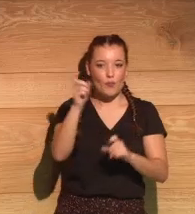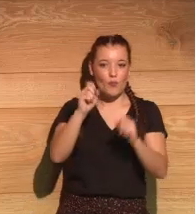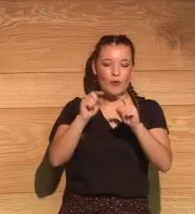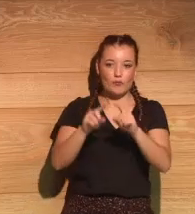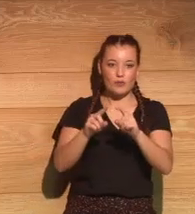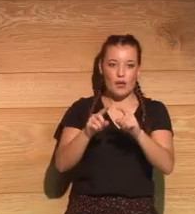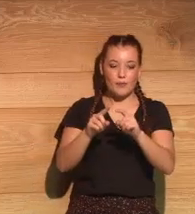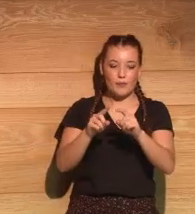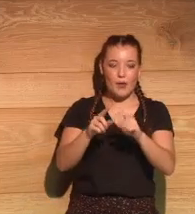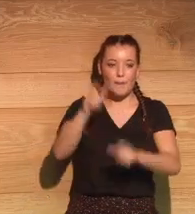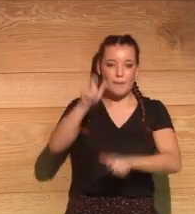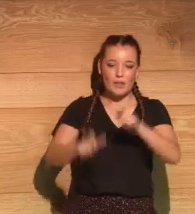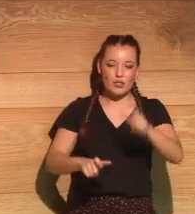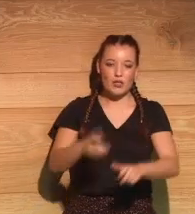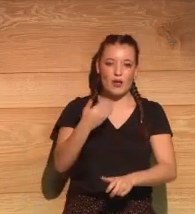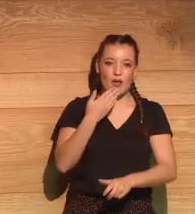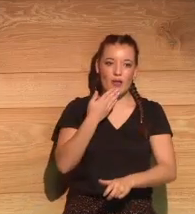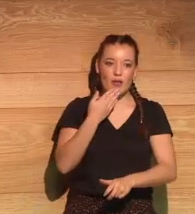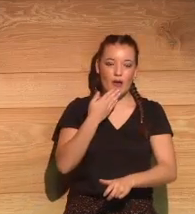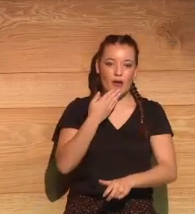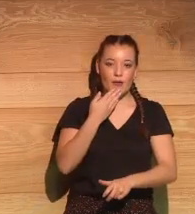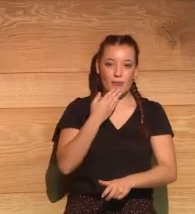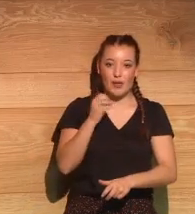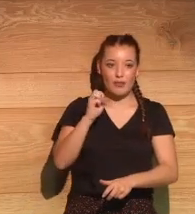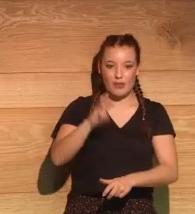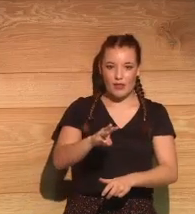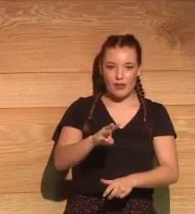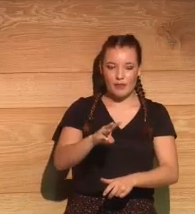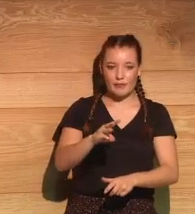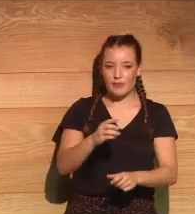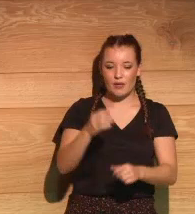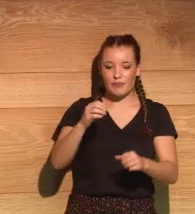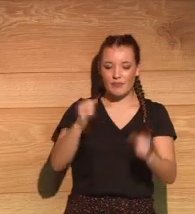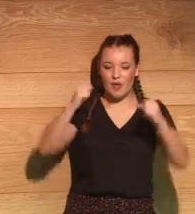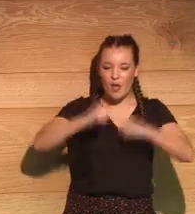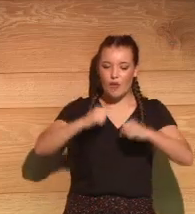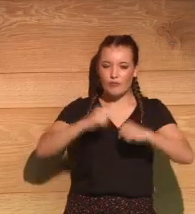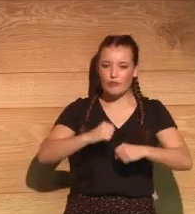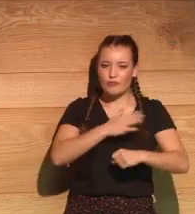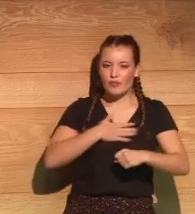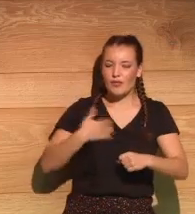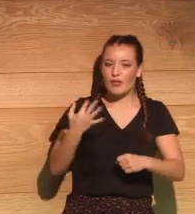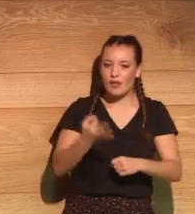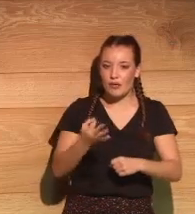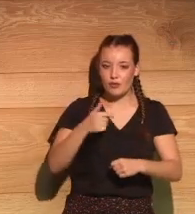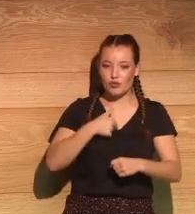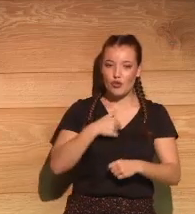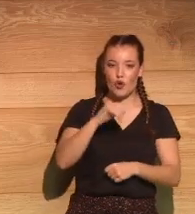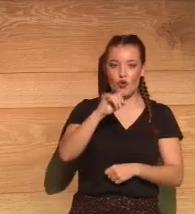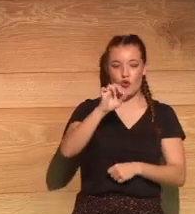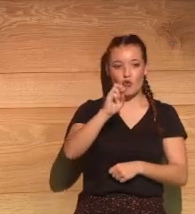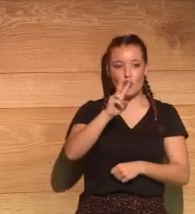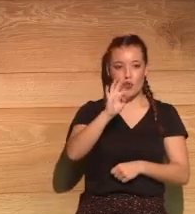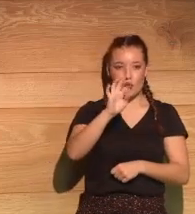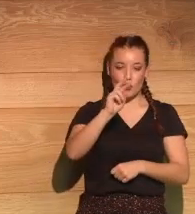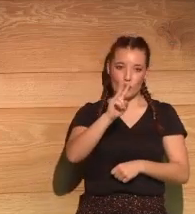a un chaval de 13 años qué quiere ser en la vida, te dirá que youtuber y influencer. ¿Y eso qué significa? Que tiene una